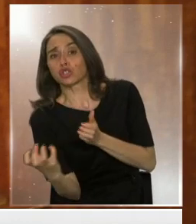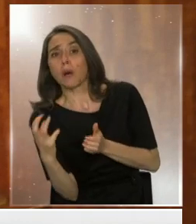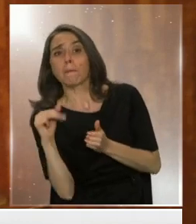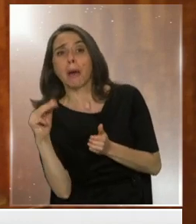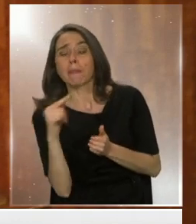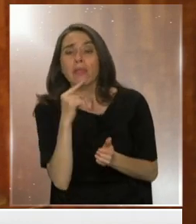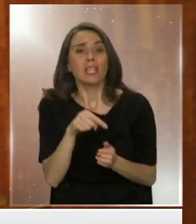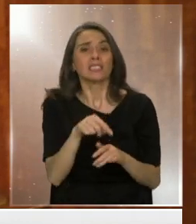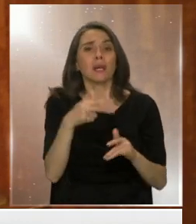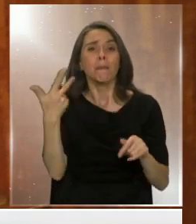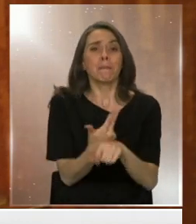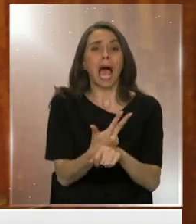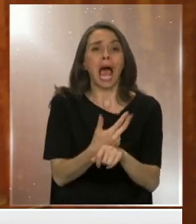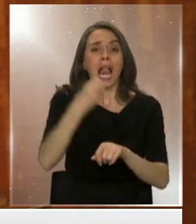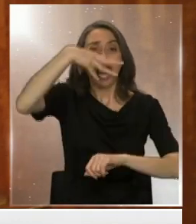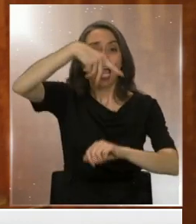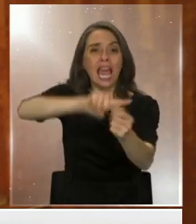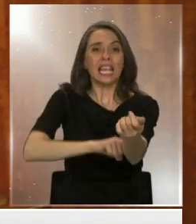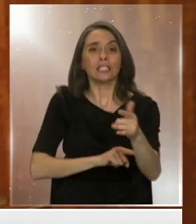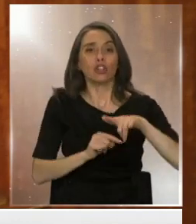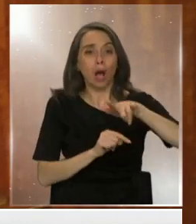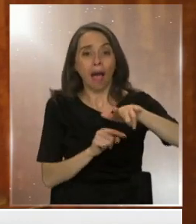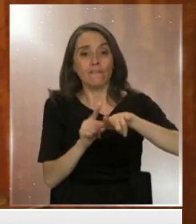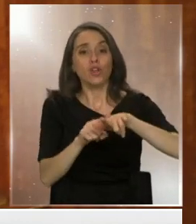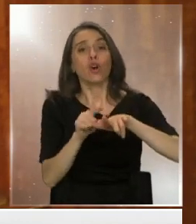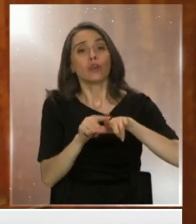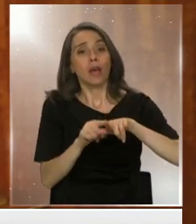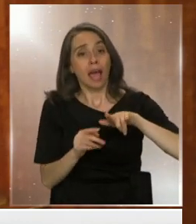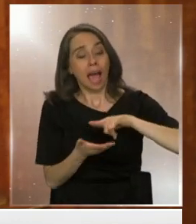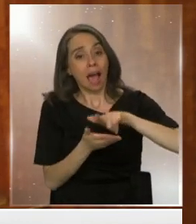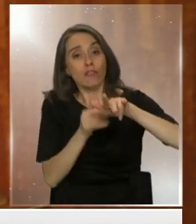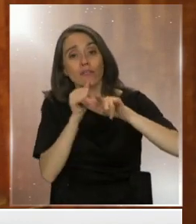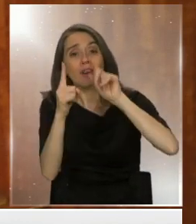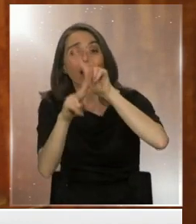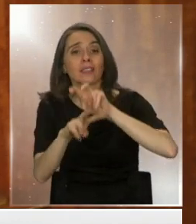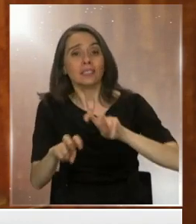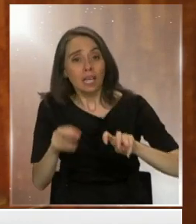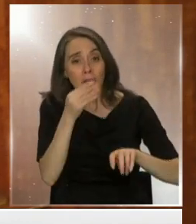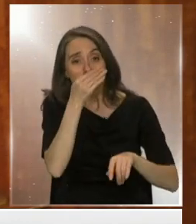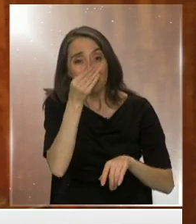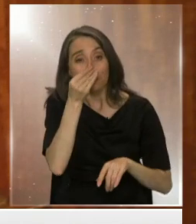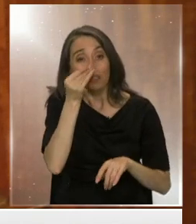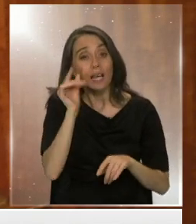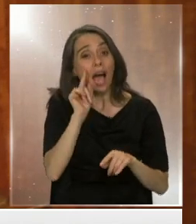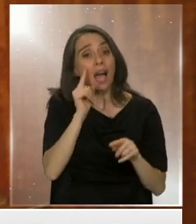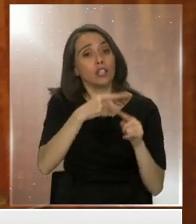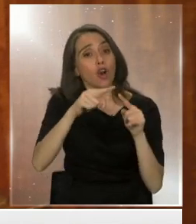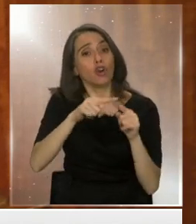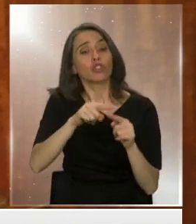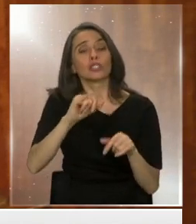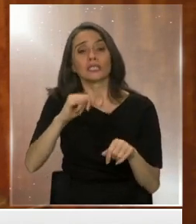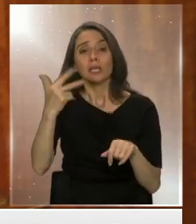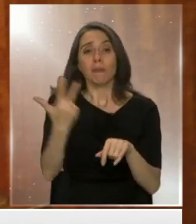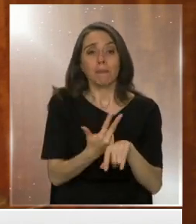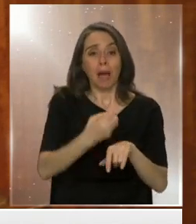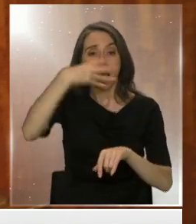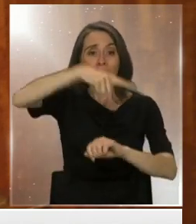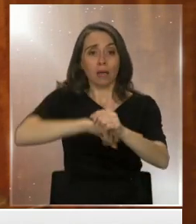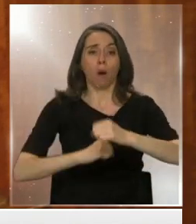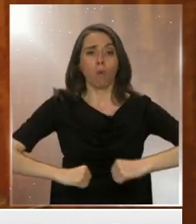detalle porque esto es parte de la investigación pero sin embargo ese avión tiene una serie de alternativas en la parte eléctrica un apoyo muy